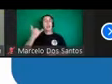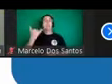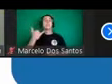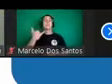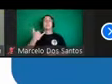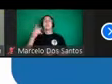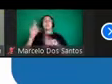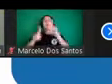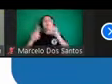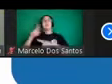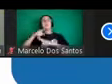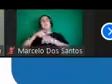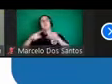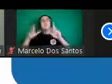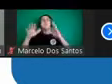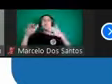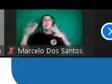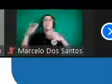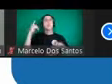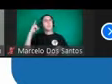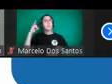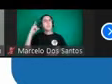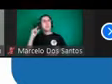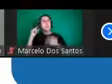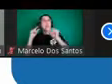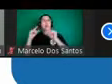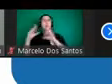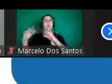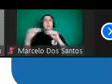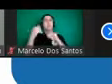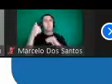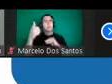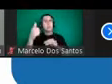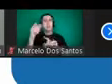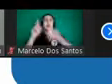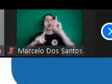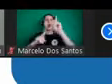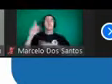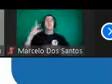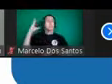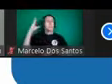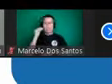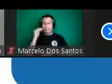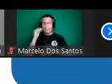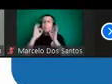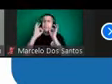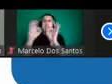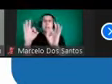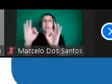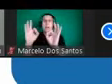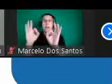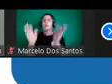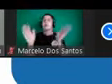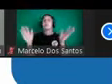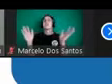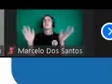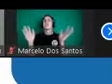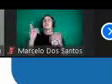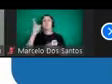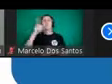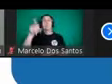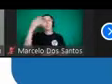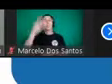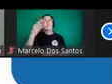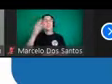puede ser total, y acá es importante siempre considerar en primer lugar, luego la cultura de